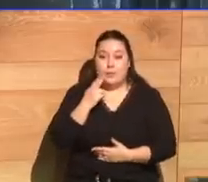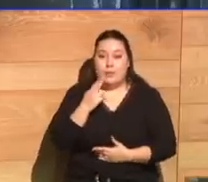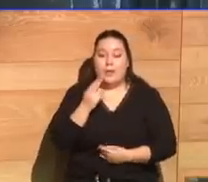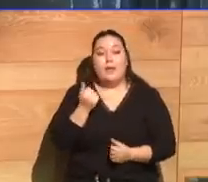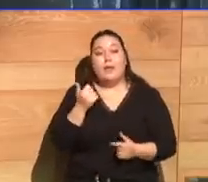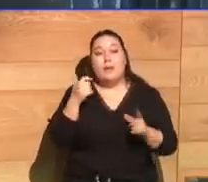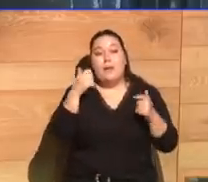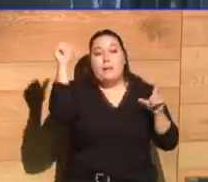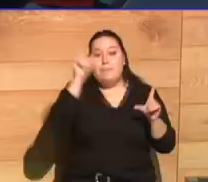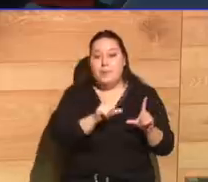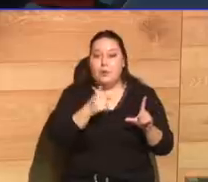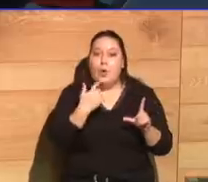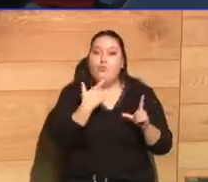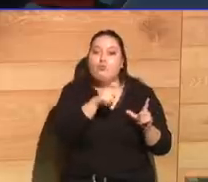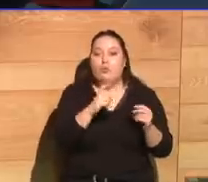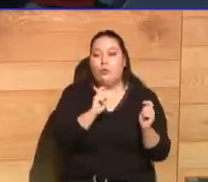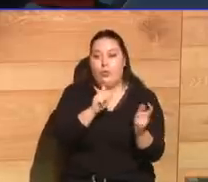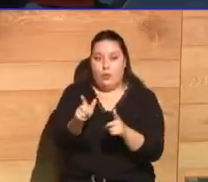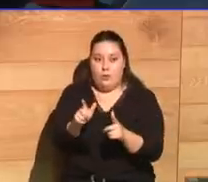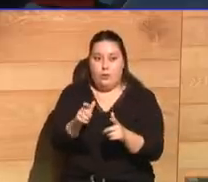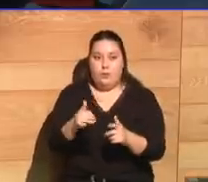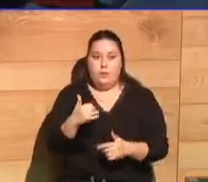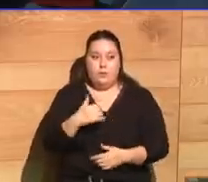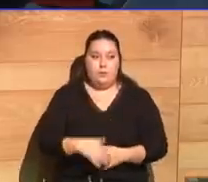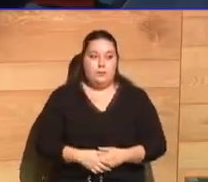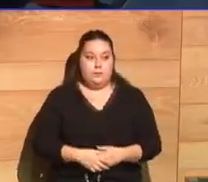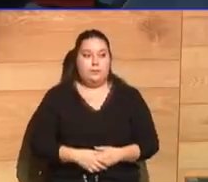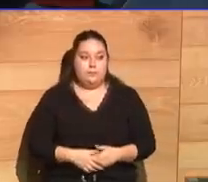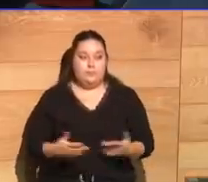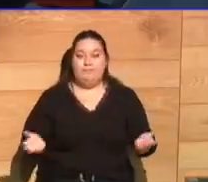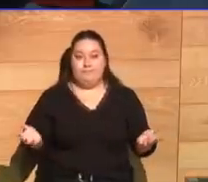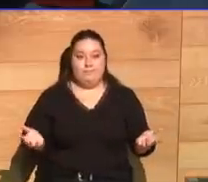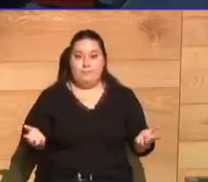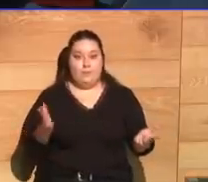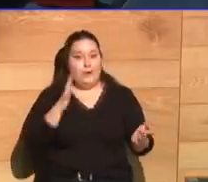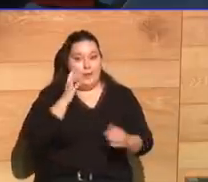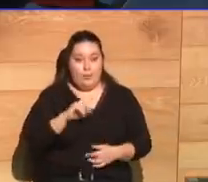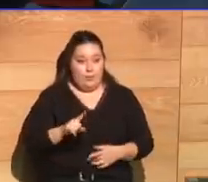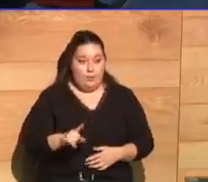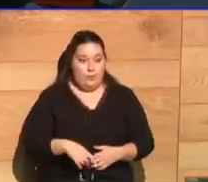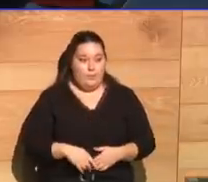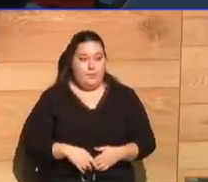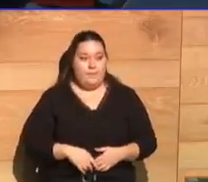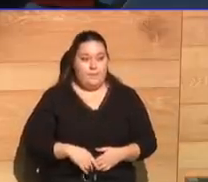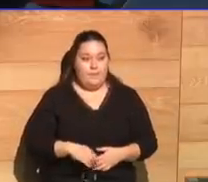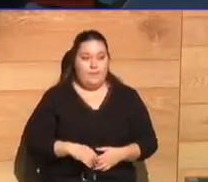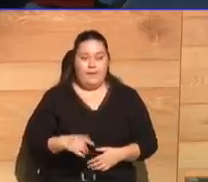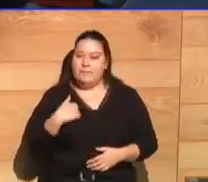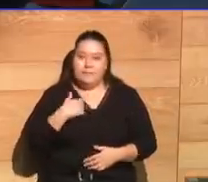sueltan nada todavía. No, o sea, sueltan nada, vale, no. Así son de, así, he dicho bien, que eran de la escuela cansado del bien, pensamiento. Bien, Solkin, bien, Solkins. Javi está disfrutando.